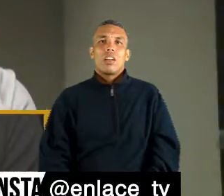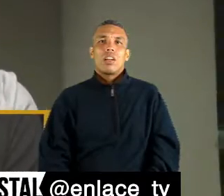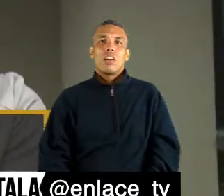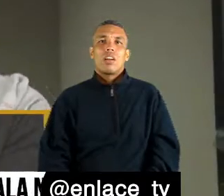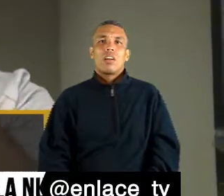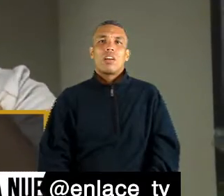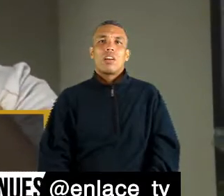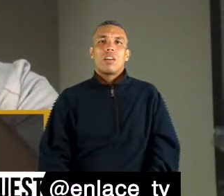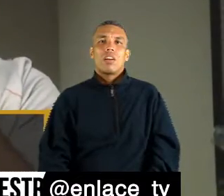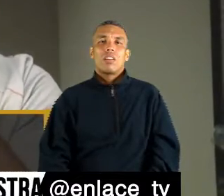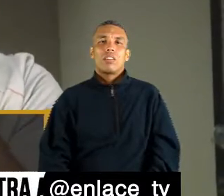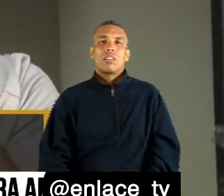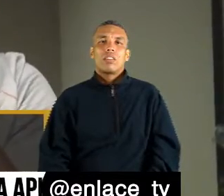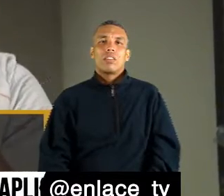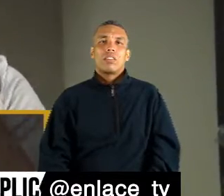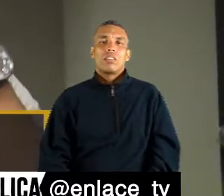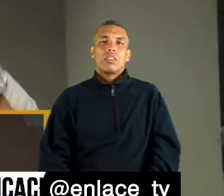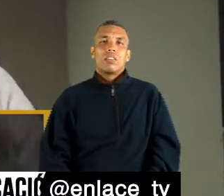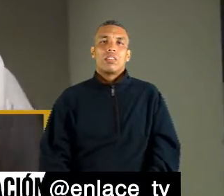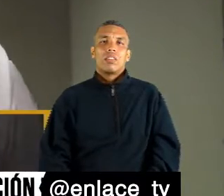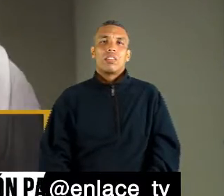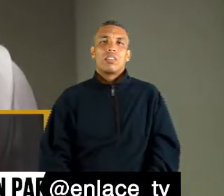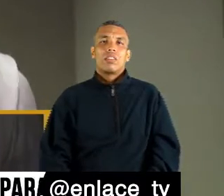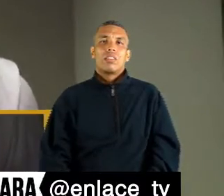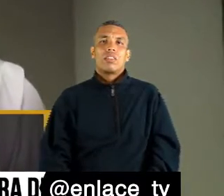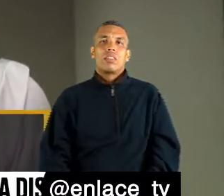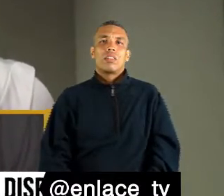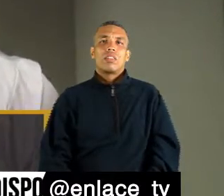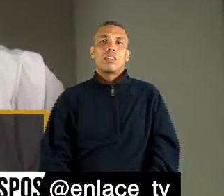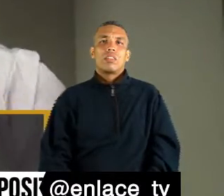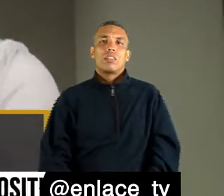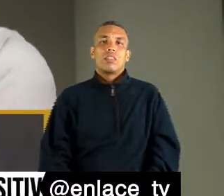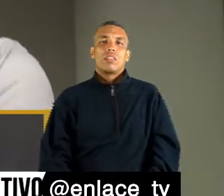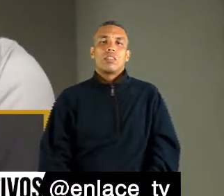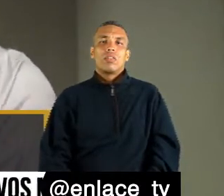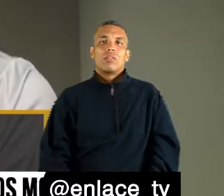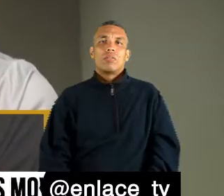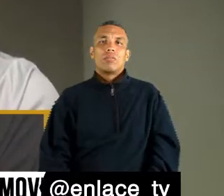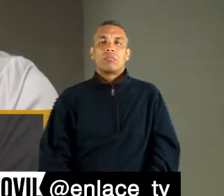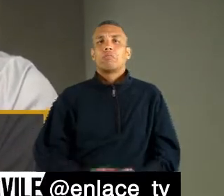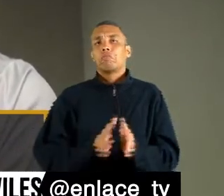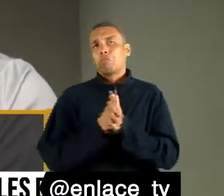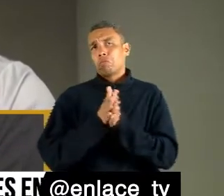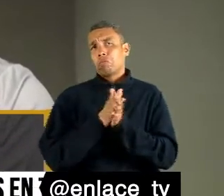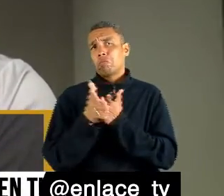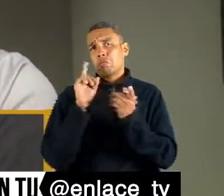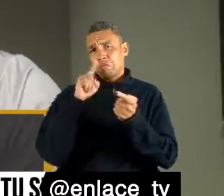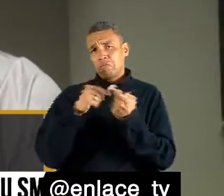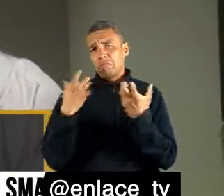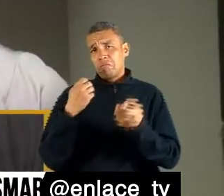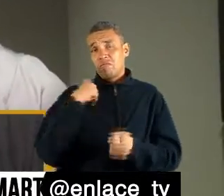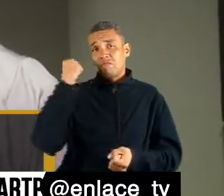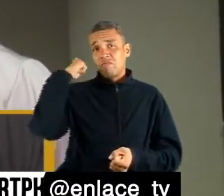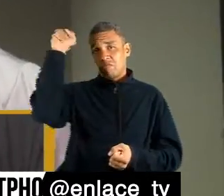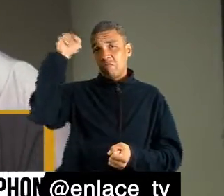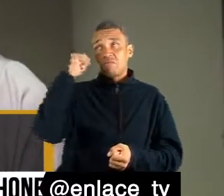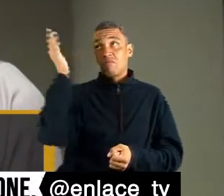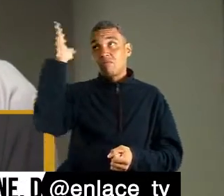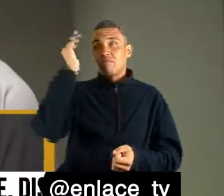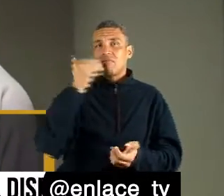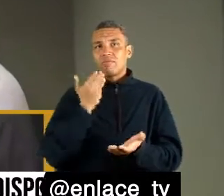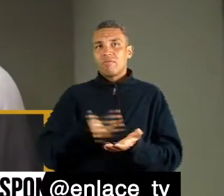Gracias a Dios y al esfuerzo de mis compañeros logramos el objetivo, que era sacar los tres puntos. Creo